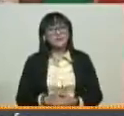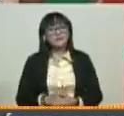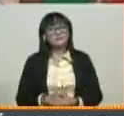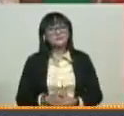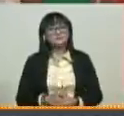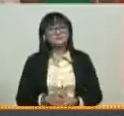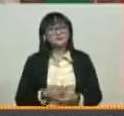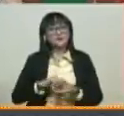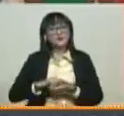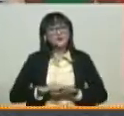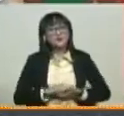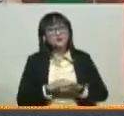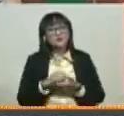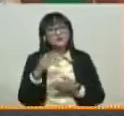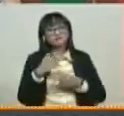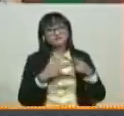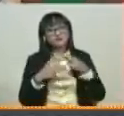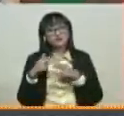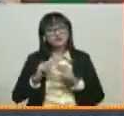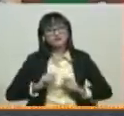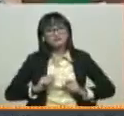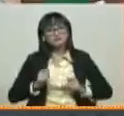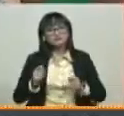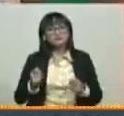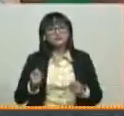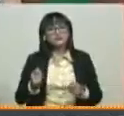En Trujillo hemos construido y entregado